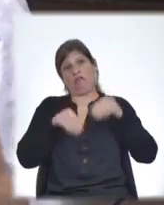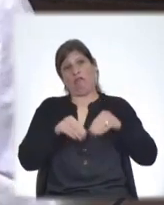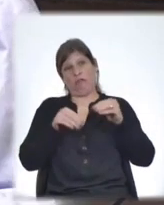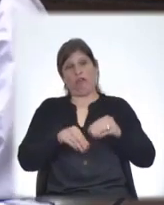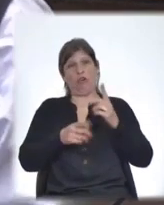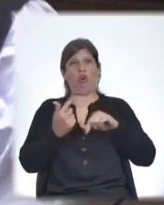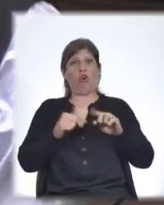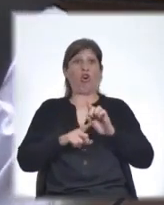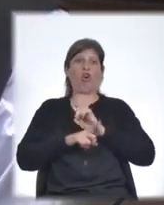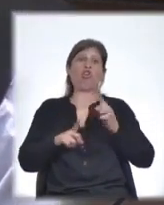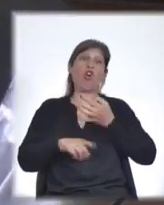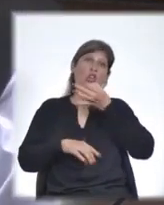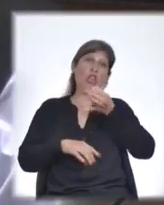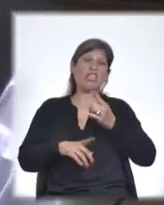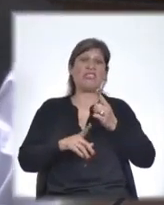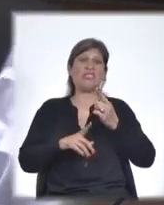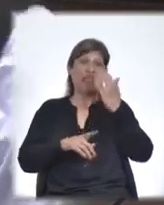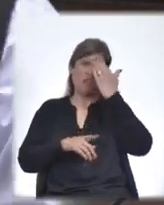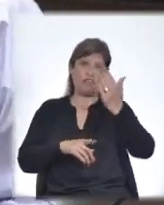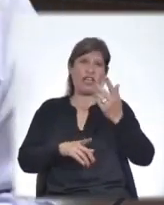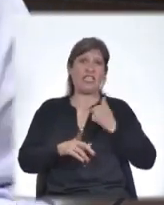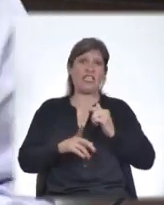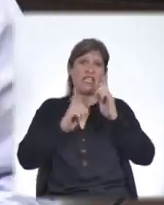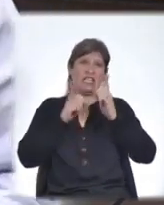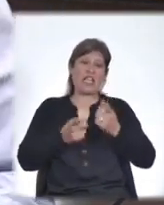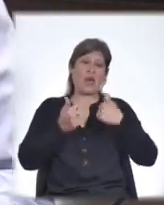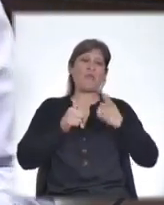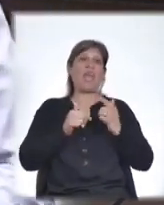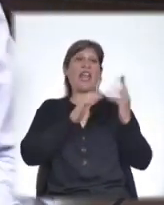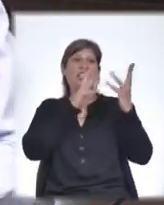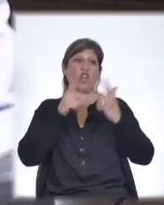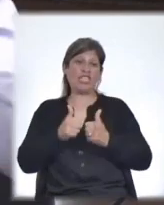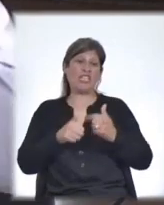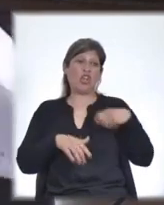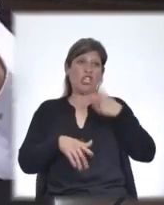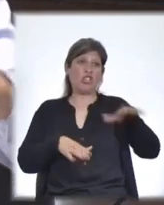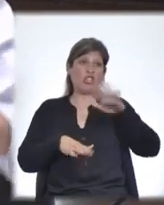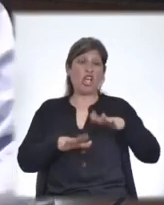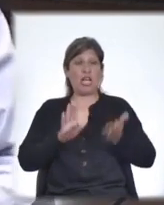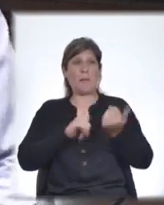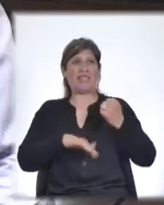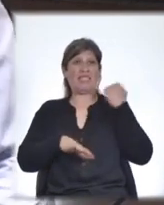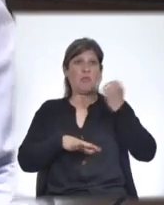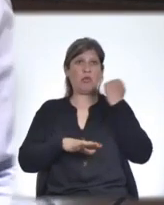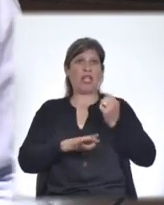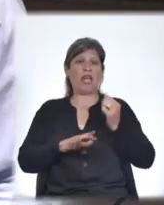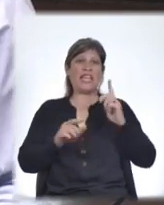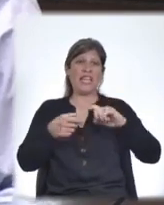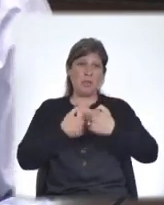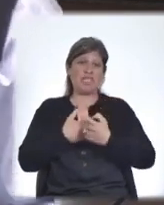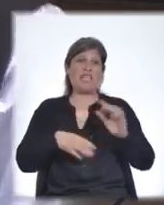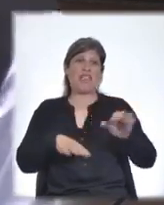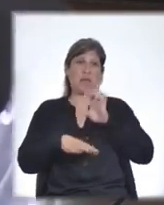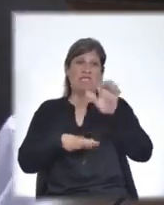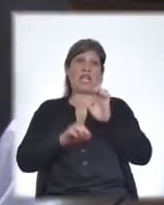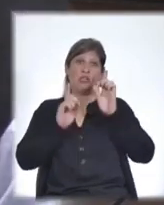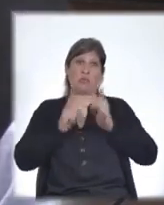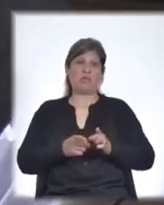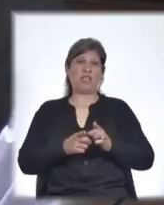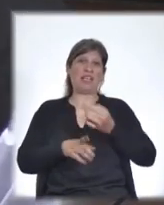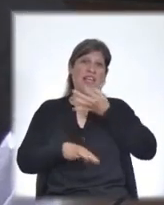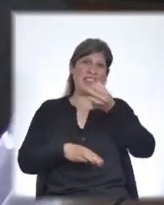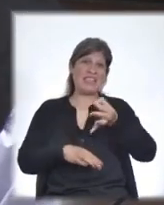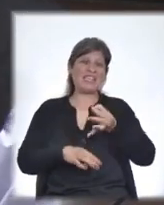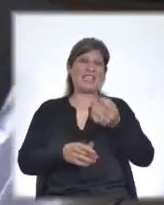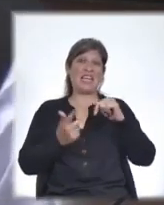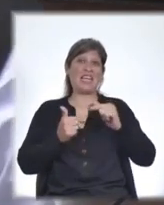dice solo el Frente Amplio, sino que lo dicen las más amplias organizaciones sociales y las organizaciones gremiales de empresarios, que han dicho que